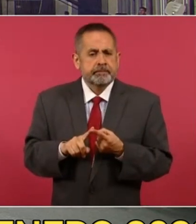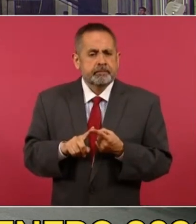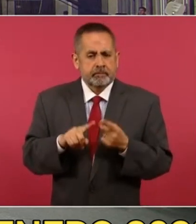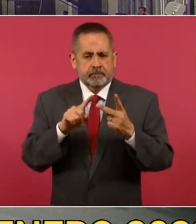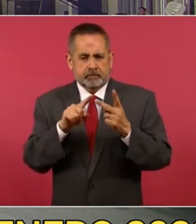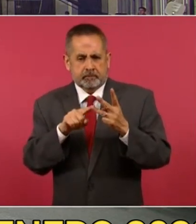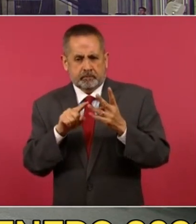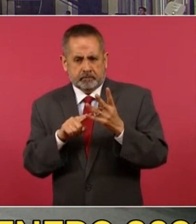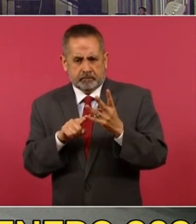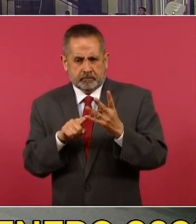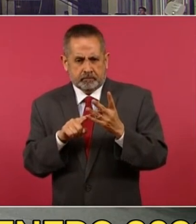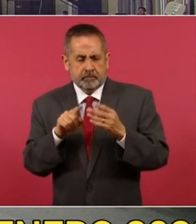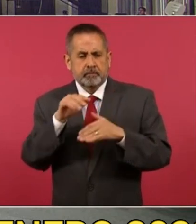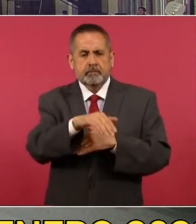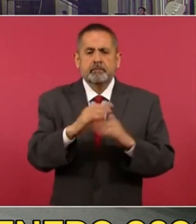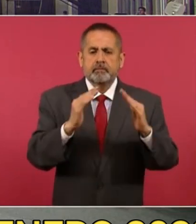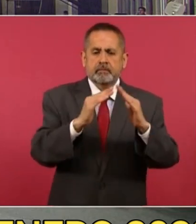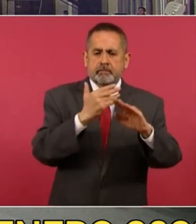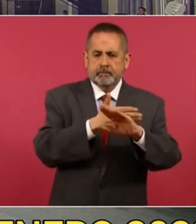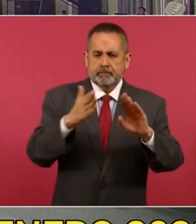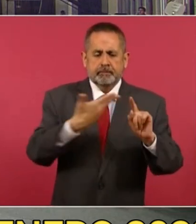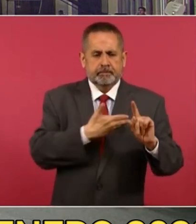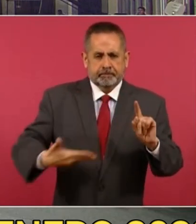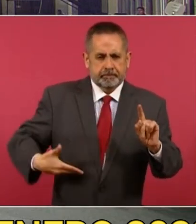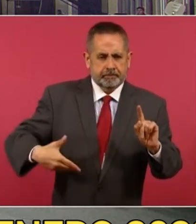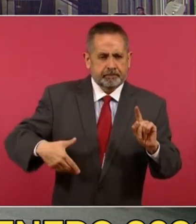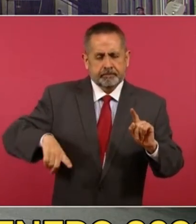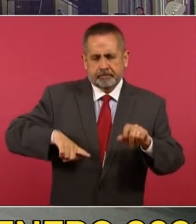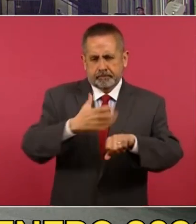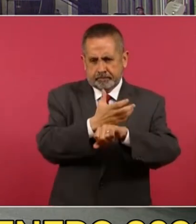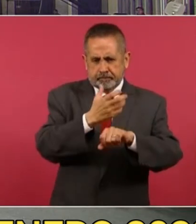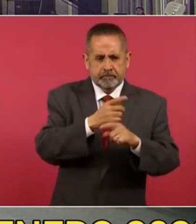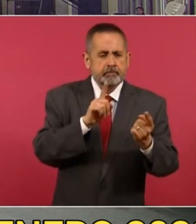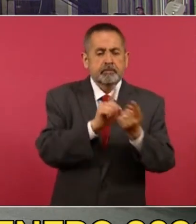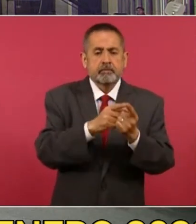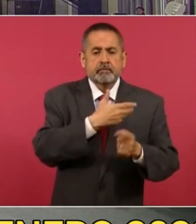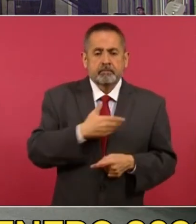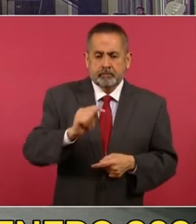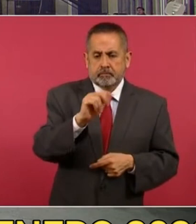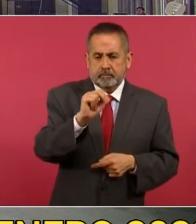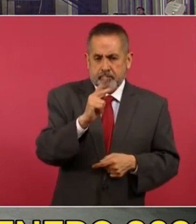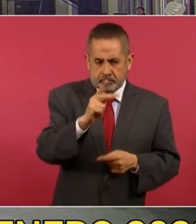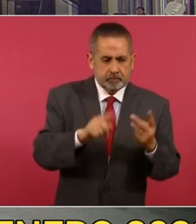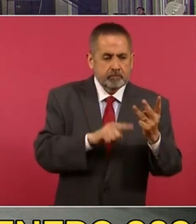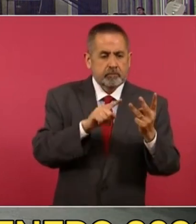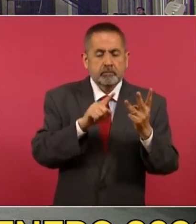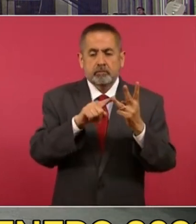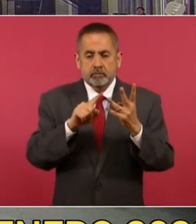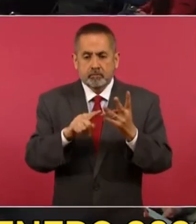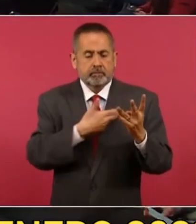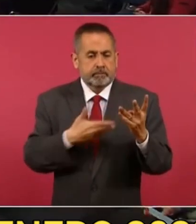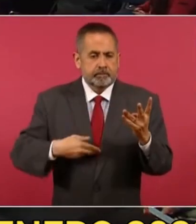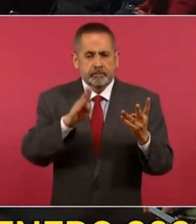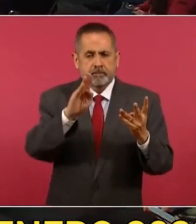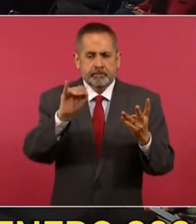y 3 en la Casa Blanca. 1 con el presidente Trump y 2 con el presidente Biden. sea,